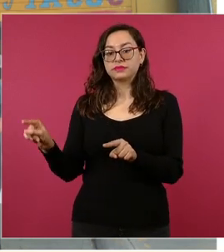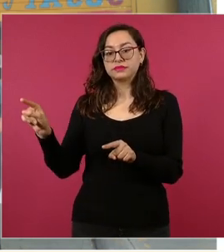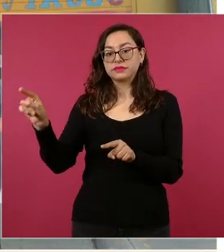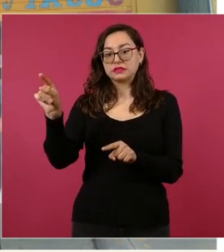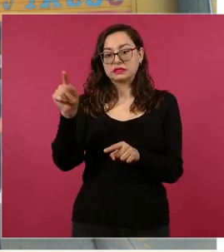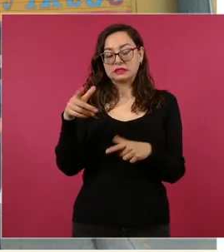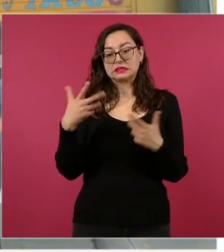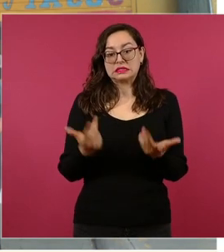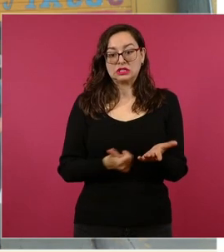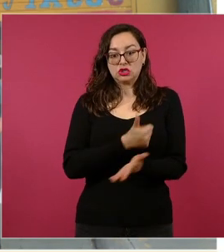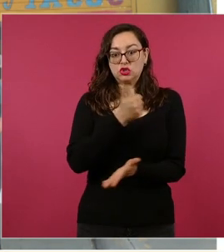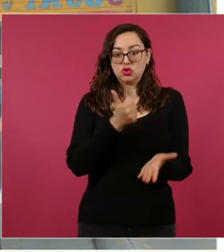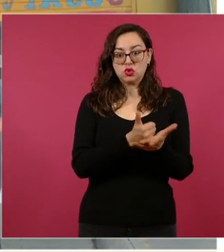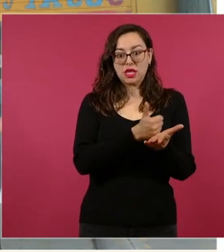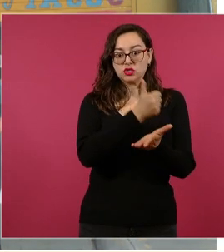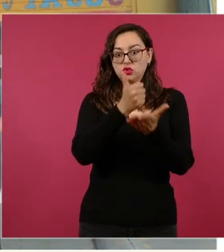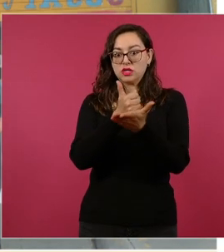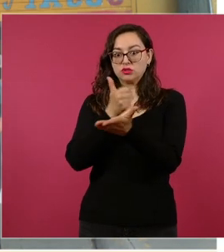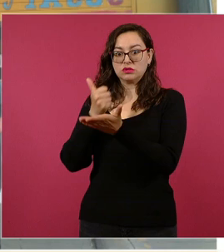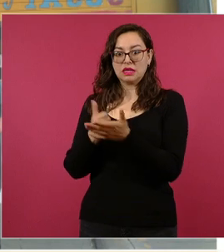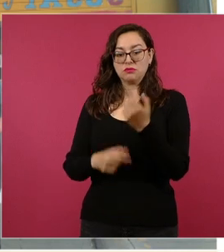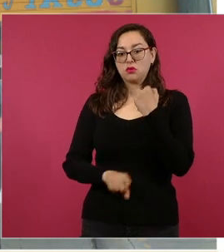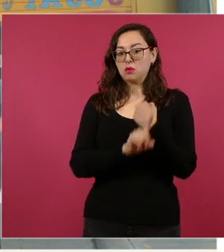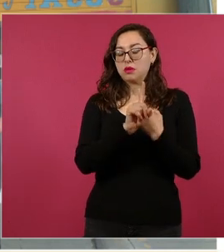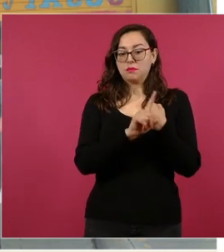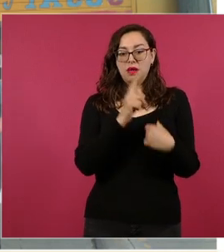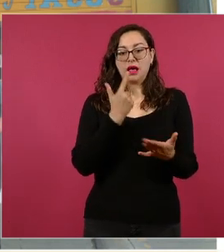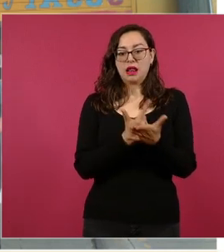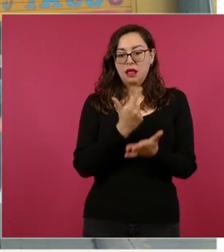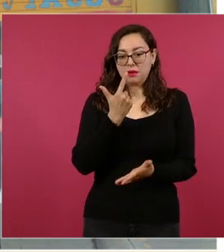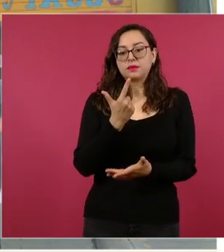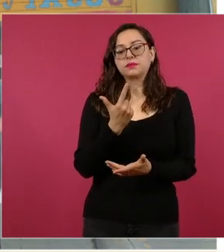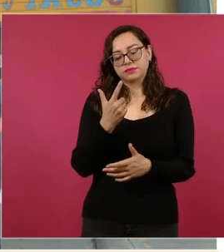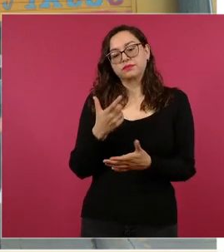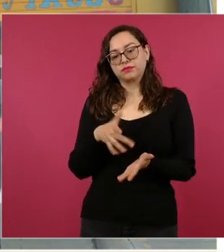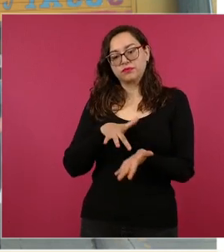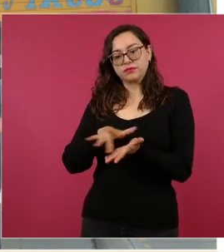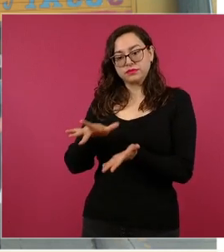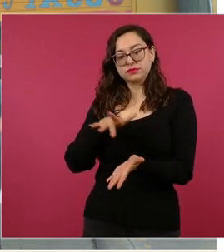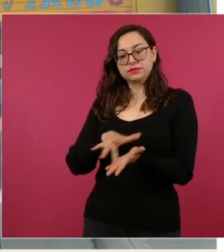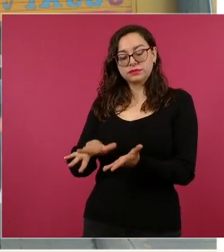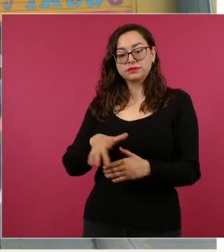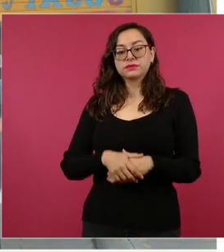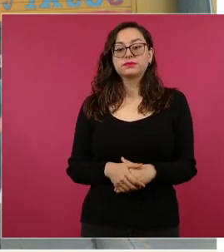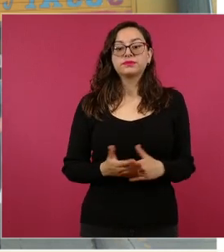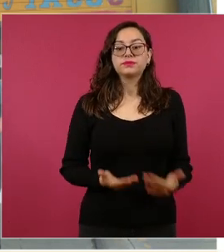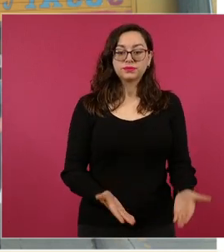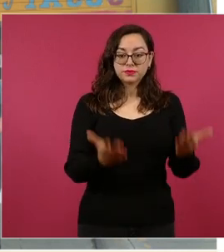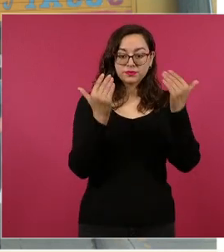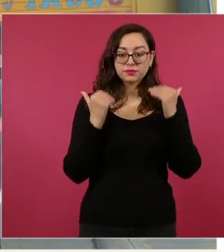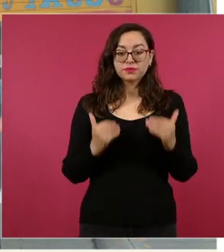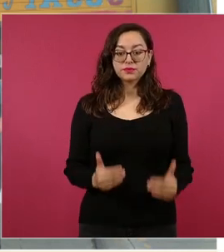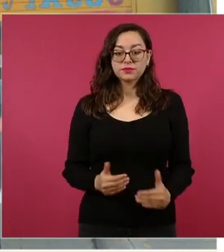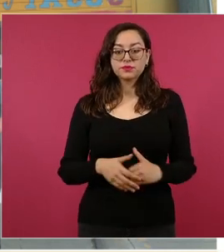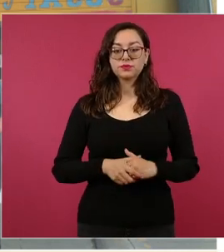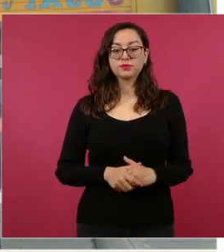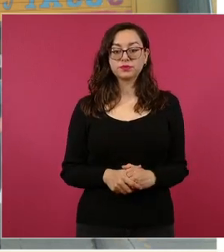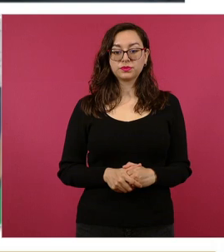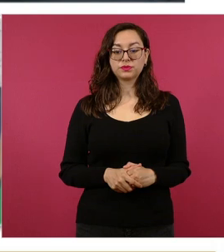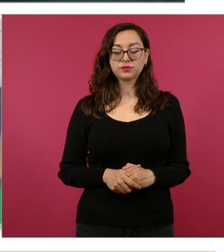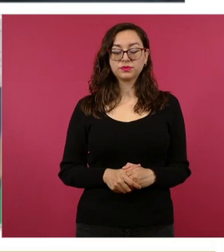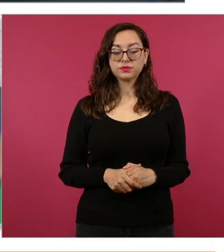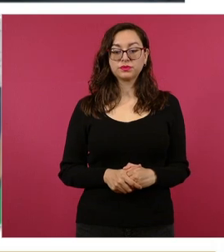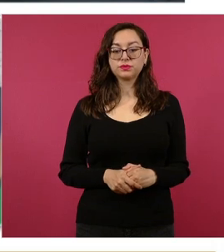que sufrieron mayores impactos. Y aquí, por favor, pasamos a la que sigue. Y van a